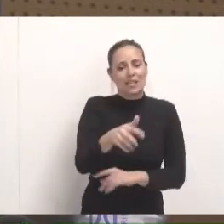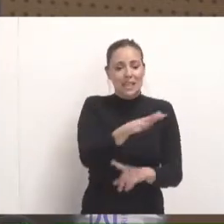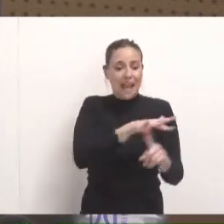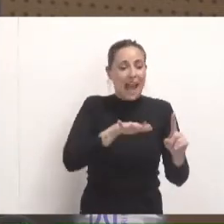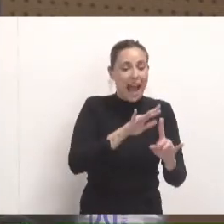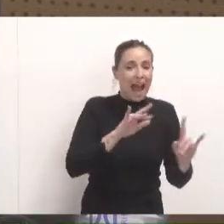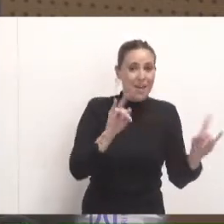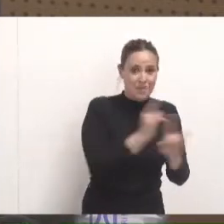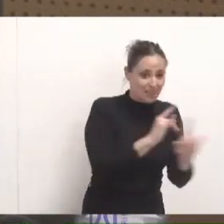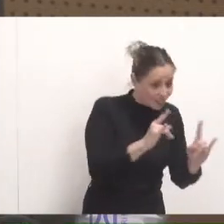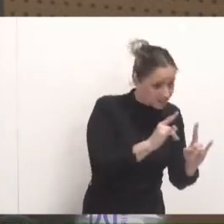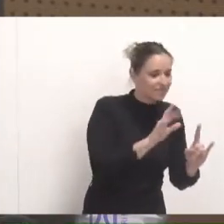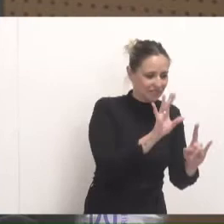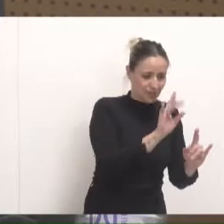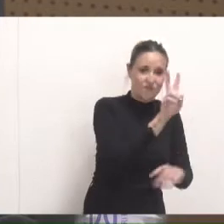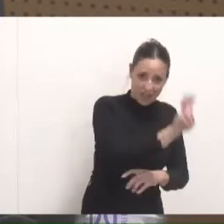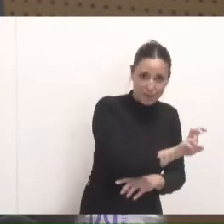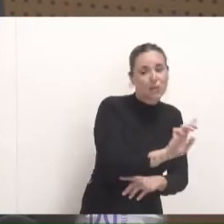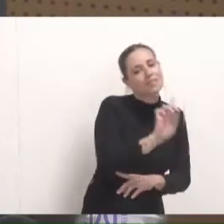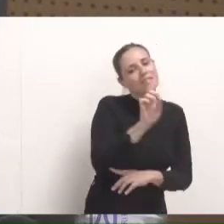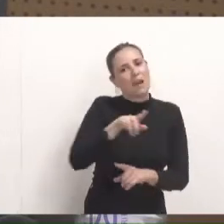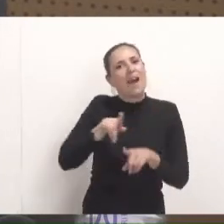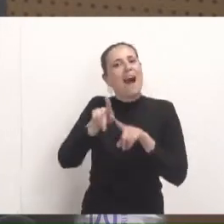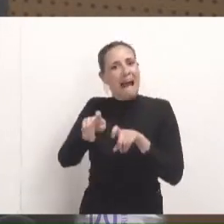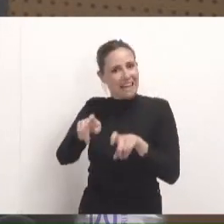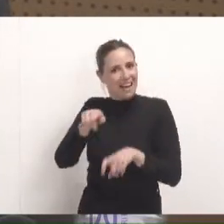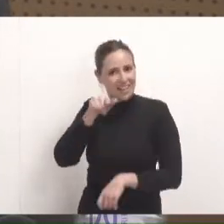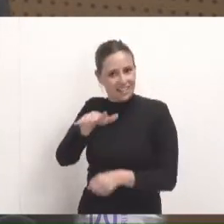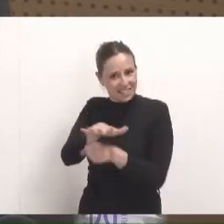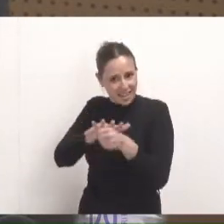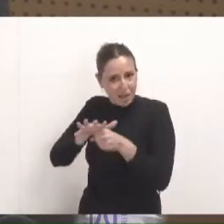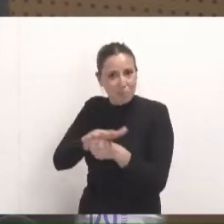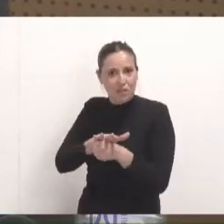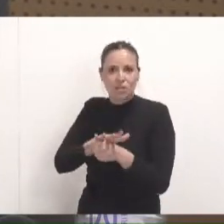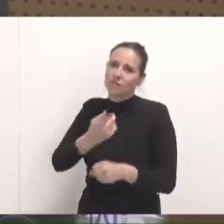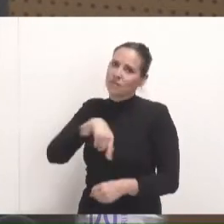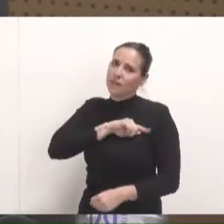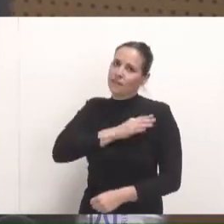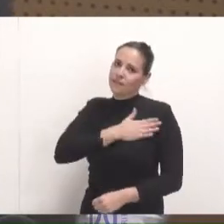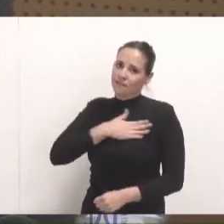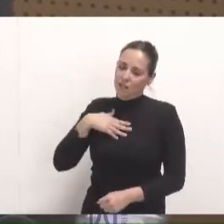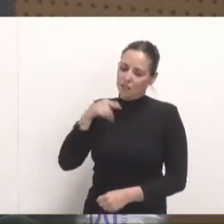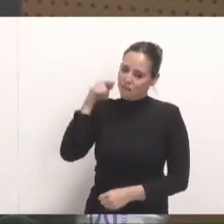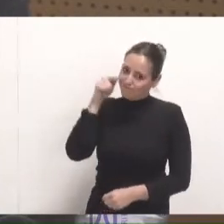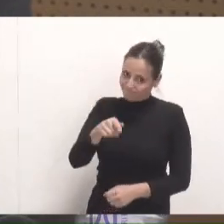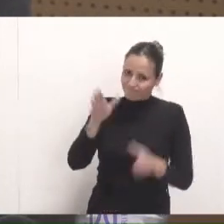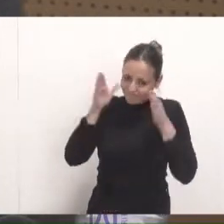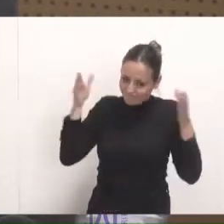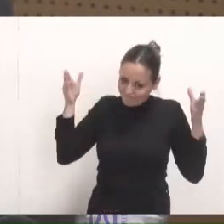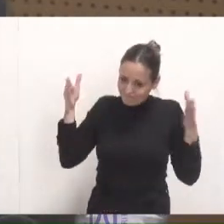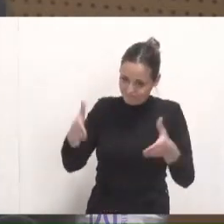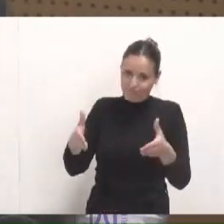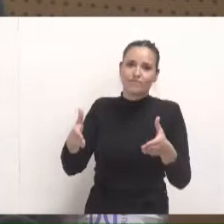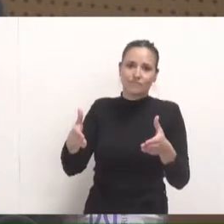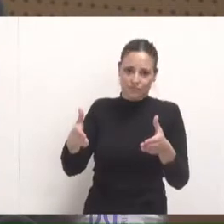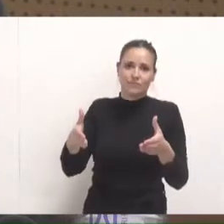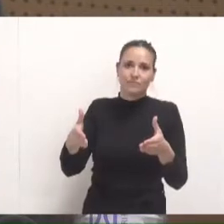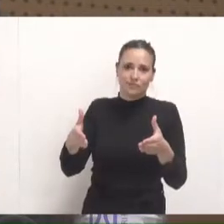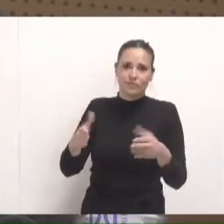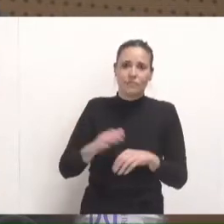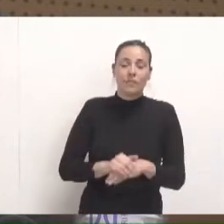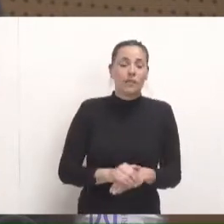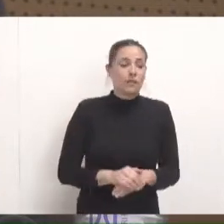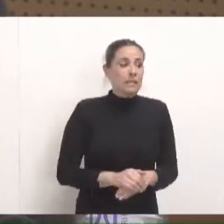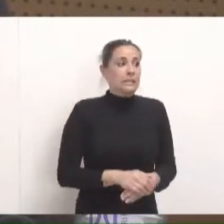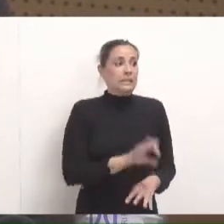con la parte agraria, ¿no? Y nosotros queríamos también colocar el dedo en esa llaga. Señor